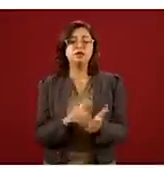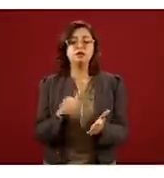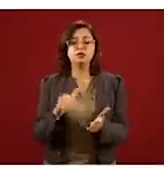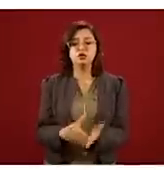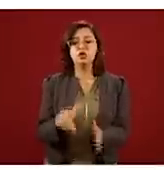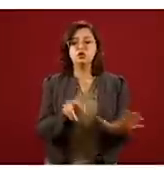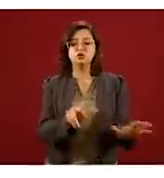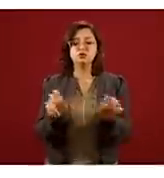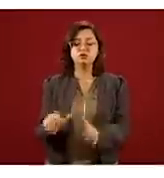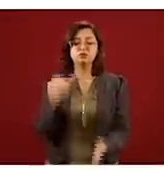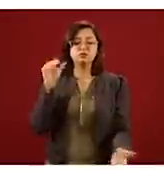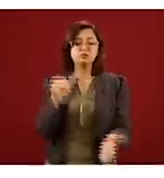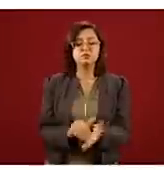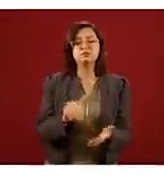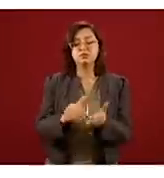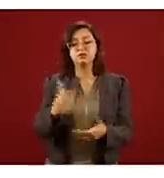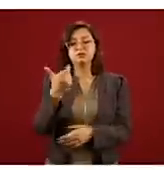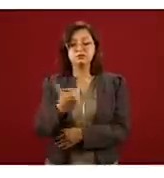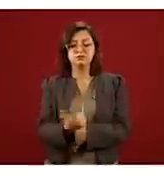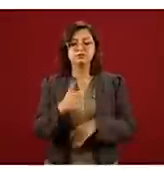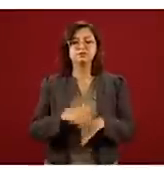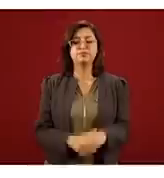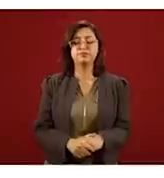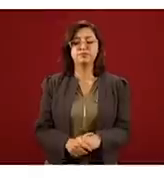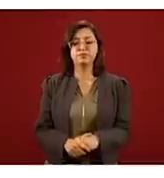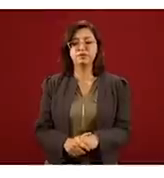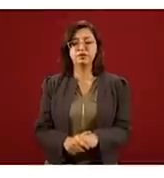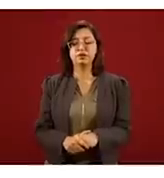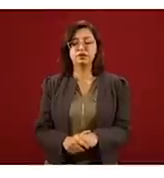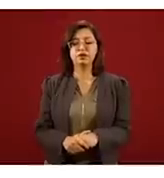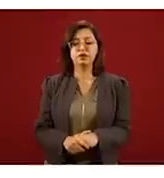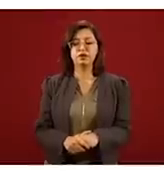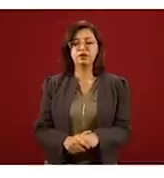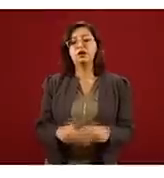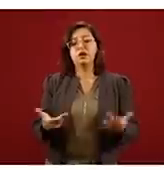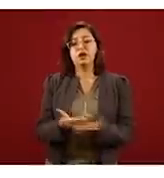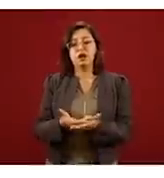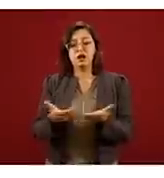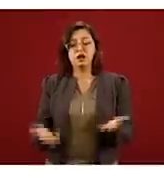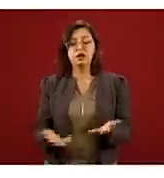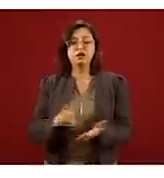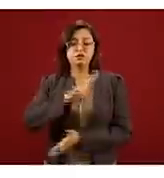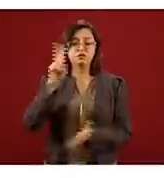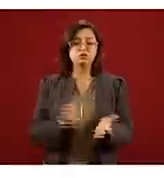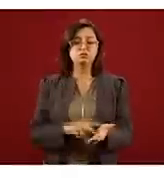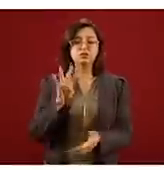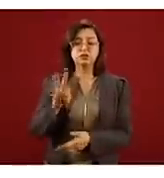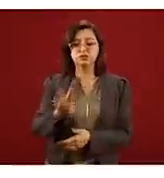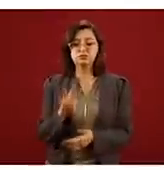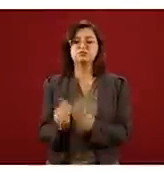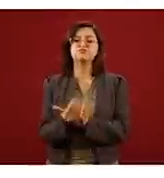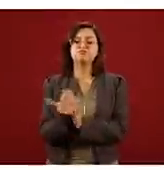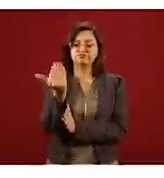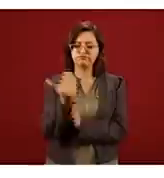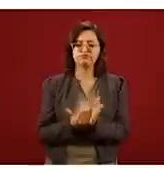mil millones de pesos. Bueno, se logró una reducción de la deuda,